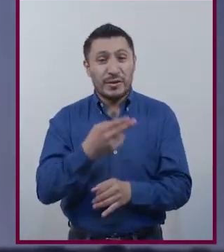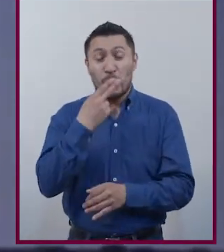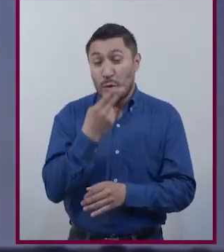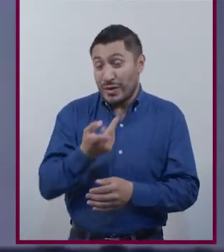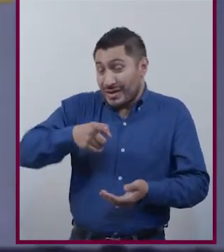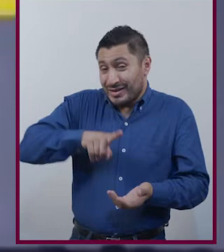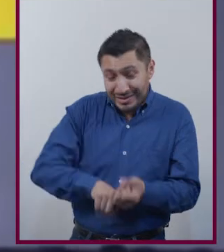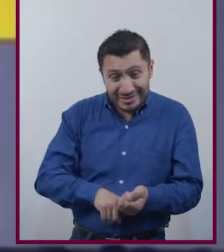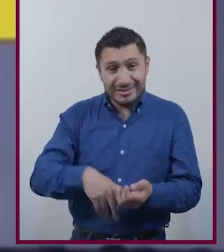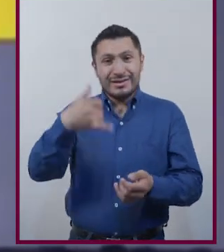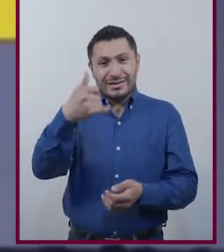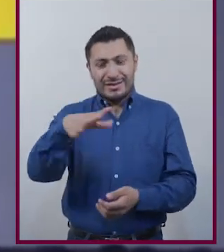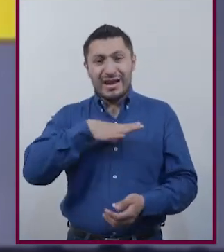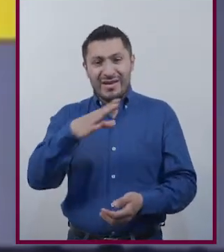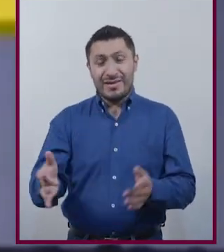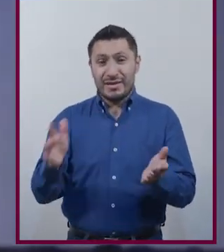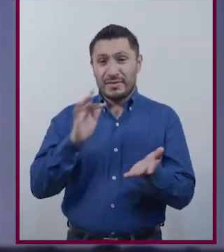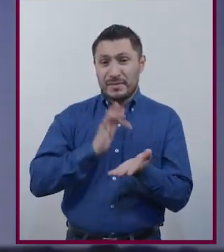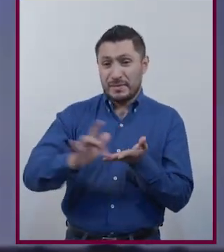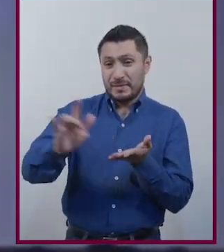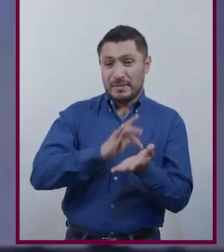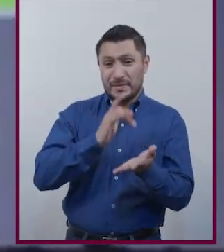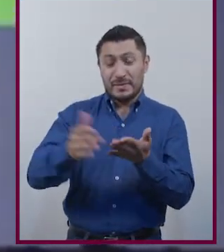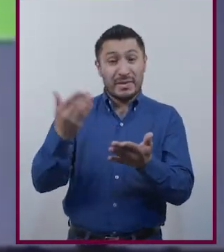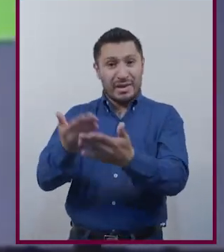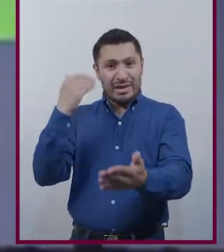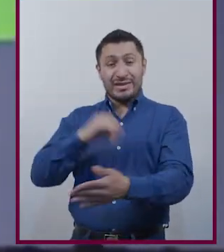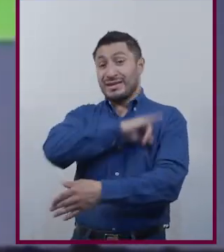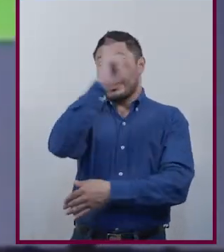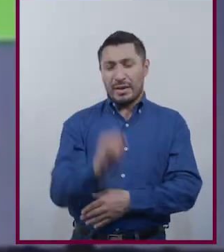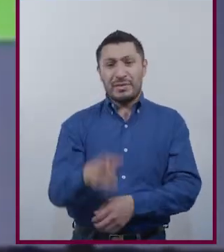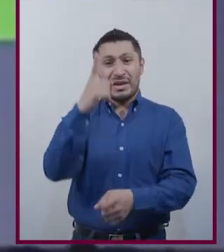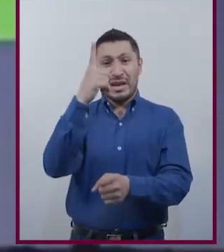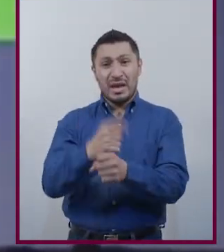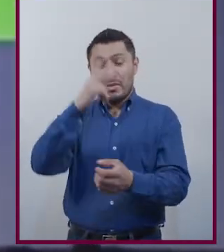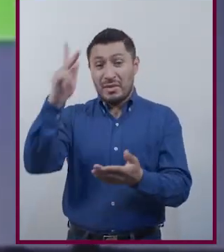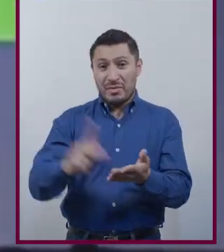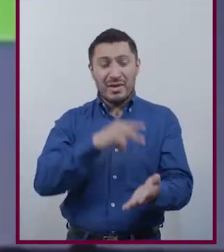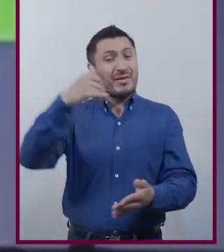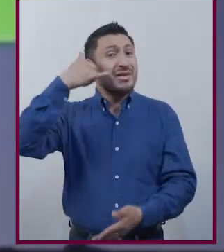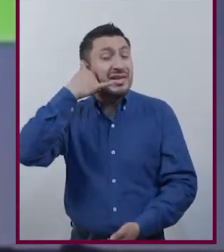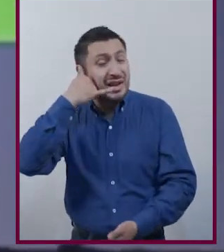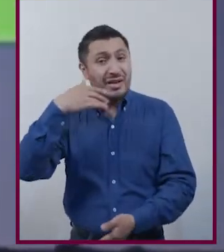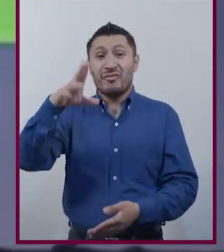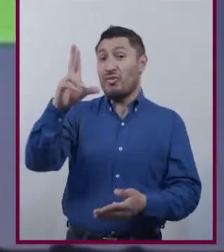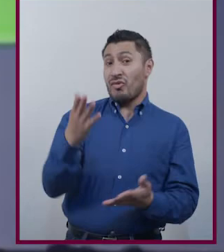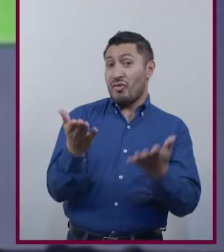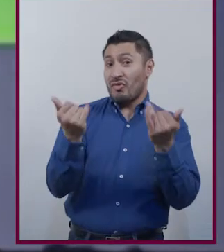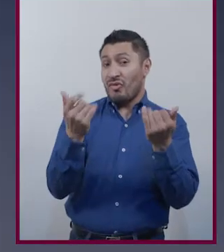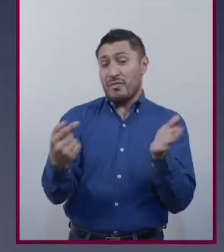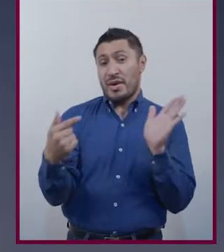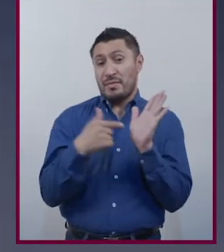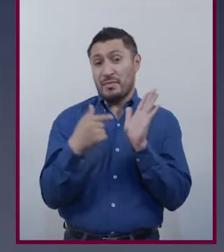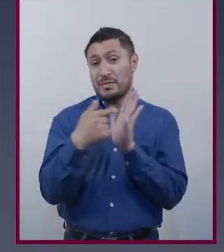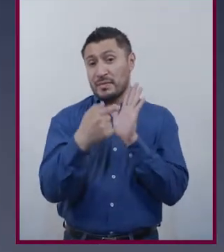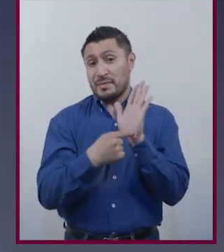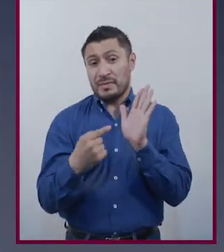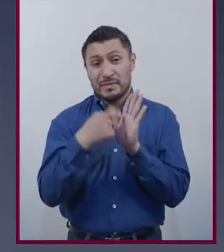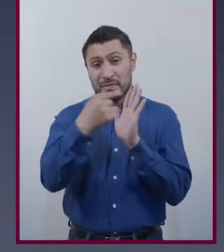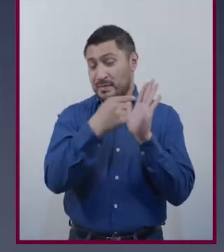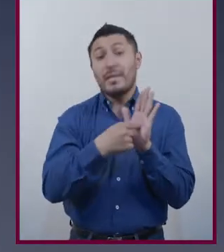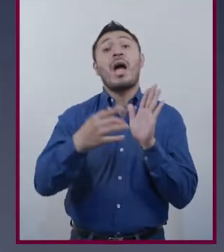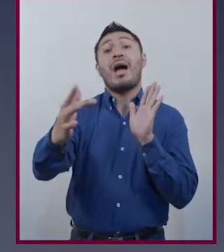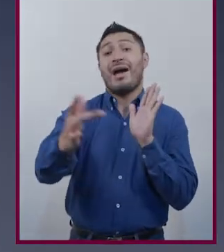un dispositivo táctil que rompía con lo anteriormente visto. Por primera vez, un teléfono no contaba con un teclado físico para